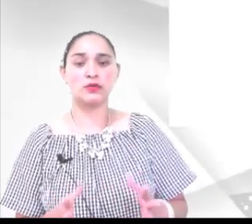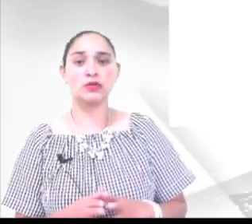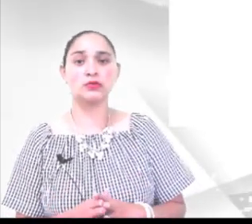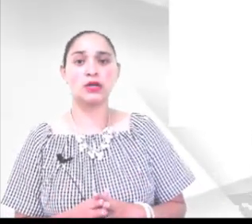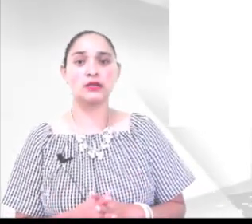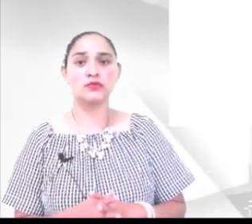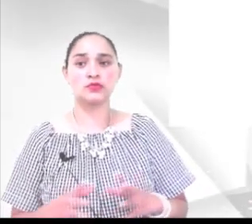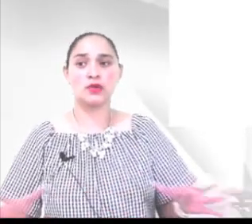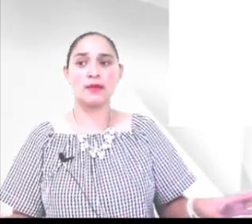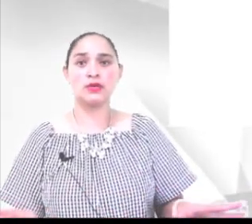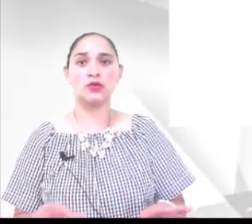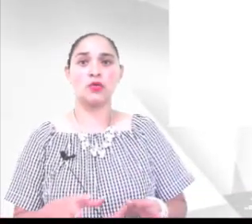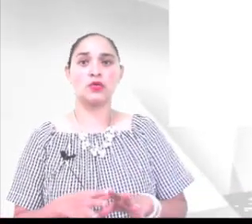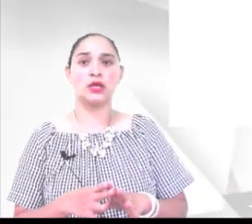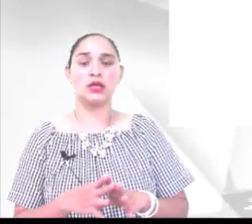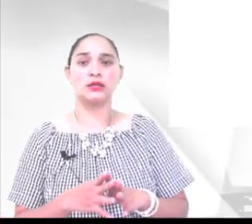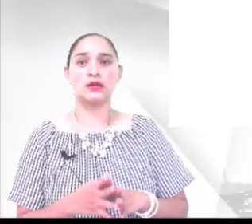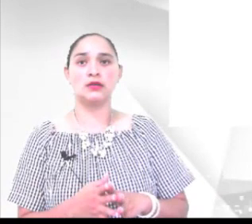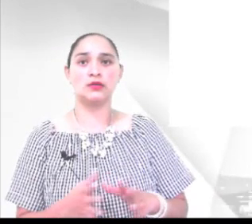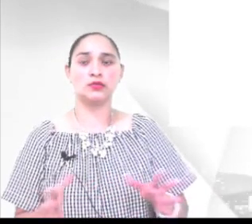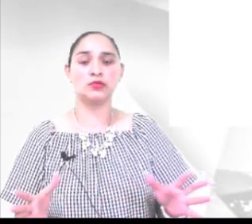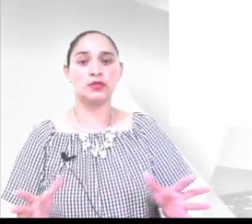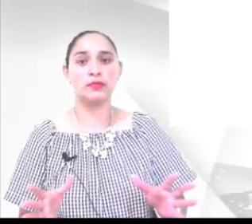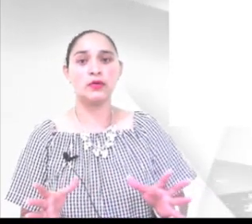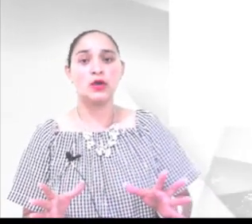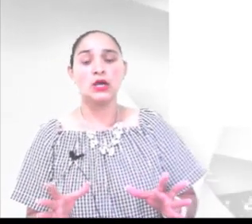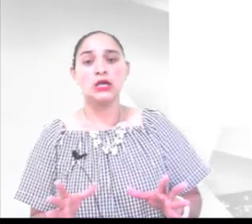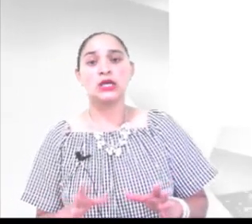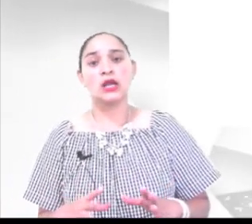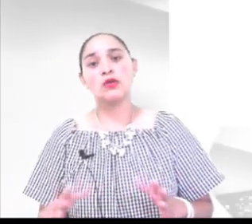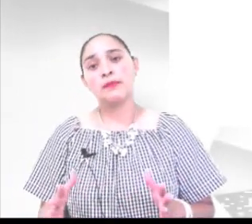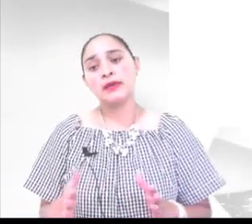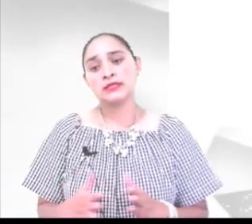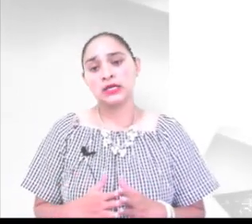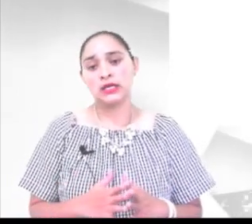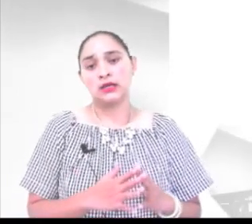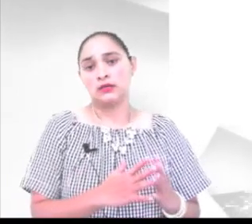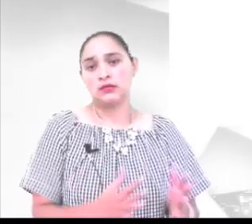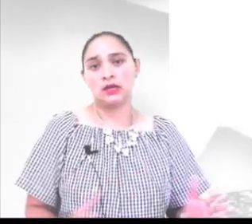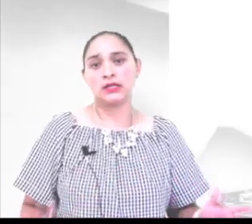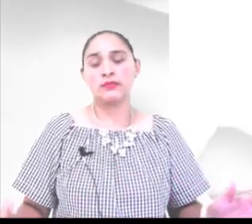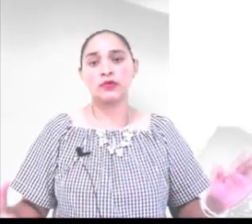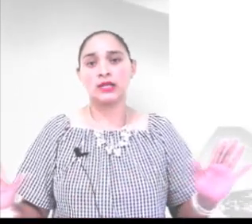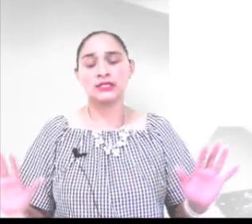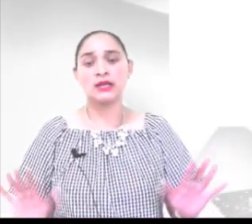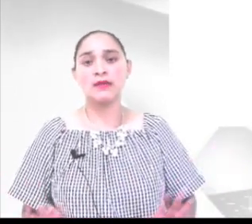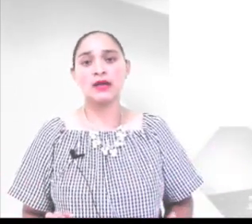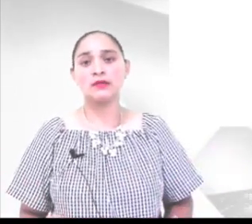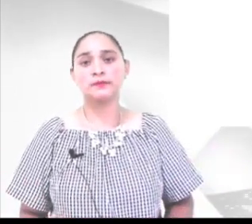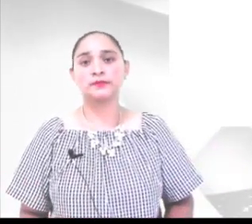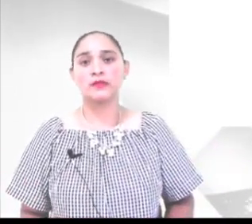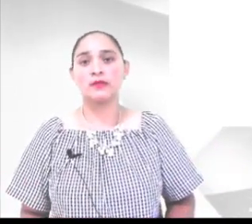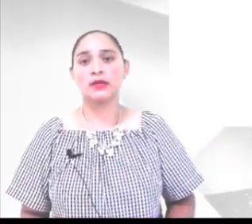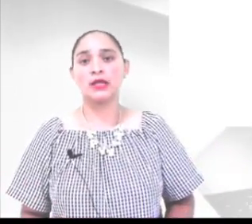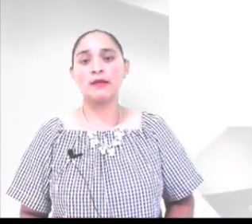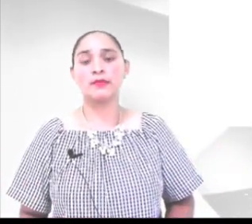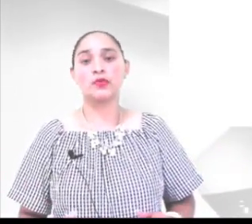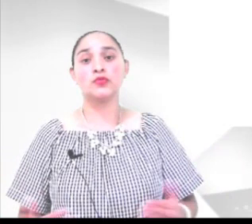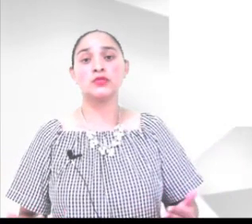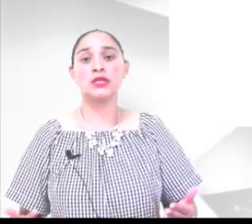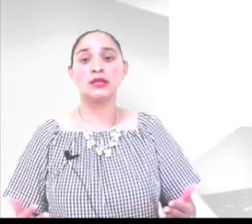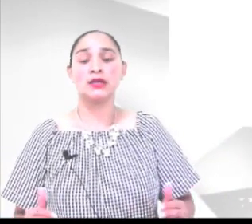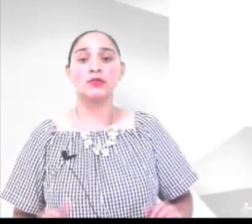Viene el fenómeno natural de un tsunami o de otro tipo. ¿Y qué es lo que pasa? Que al desbordarse el mar,